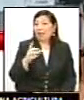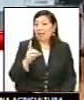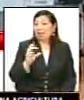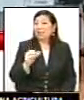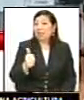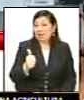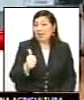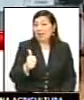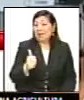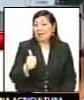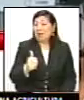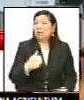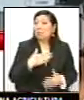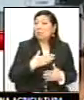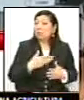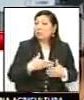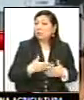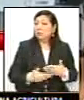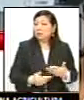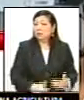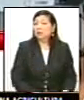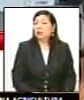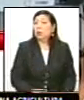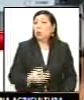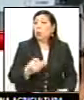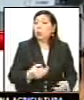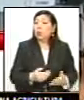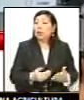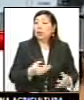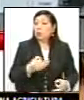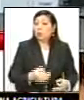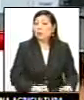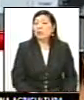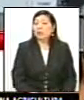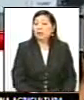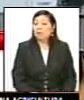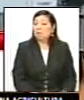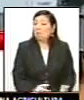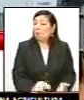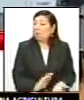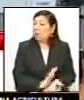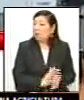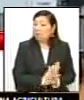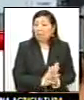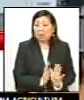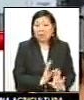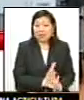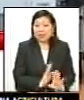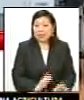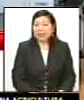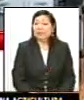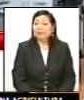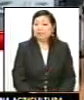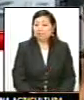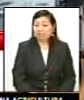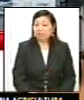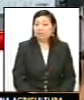el ámbito de gozando de la prerrogativa funcional del juicio y del antejuicio. Que no habría ningún problema por ese lado, señor congresista.